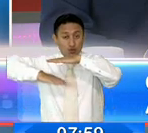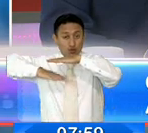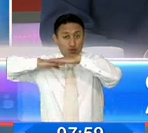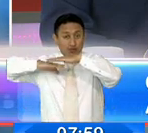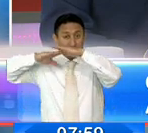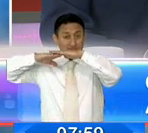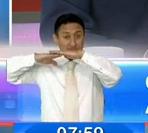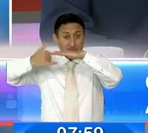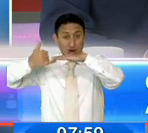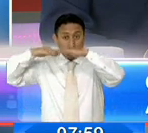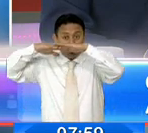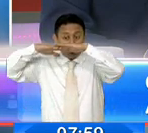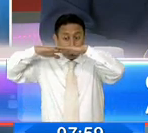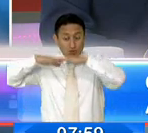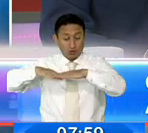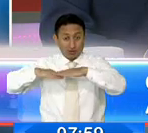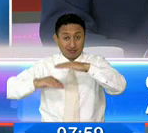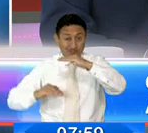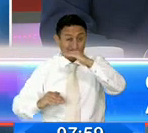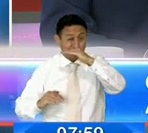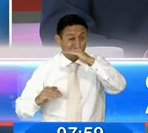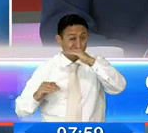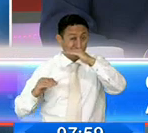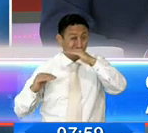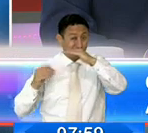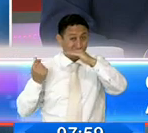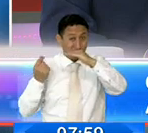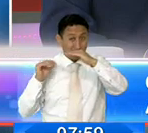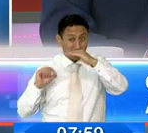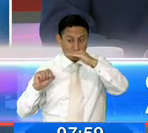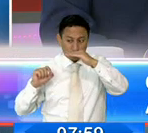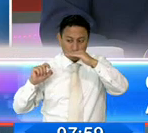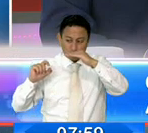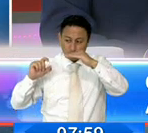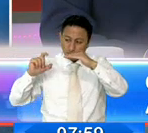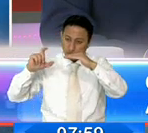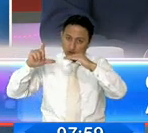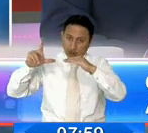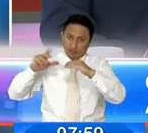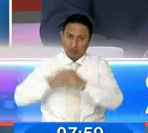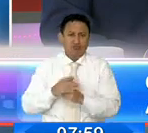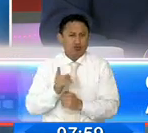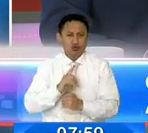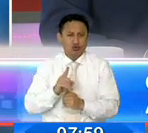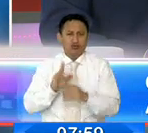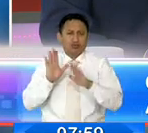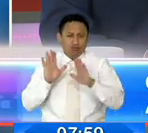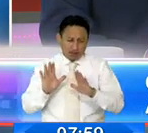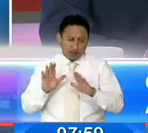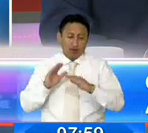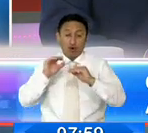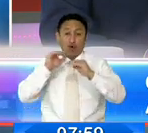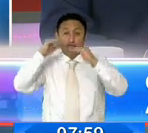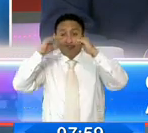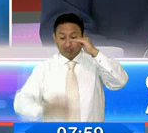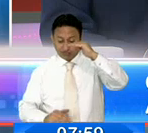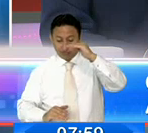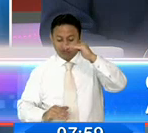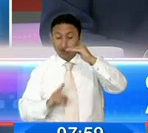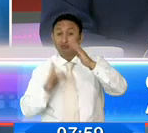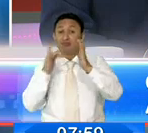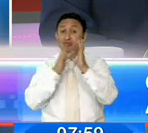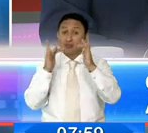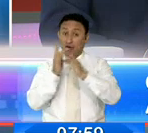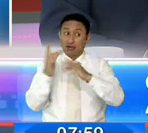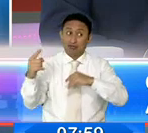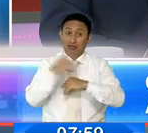aplanado, o sea, no está creciendo tan brutalmente y tampoco desplomándose tan brutalmente como en abril. Fíjese usted que ese